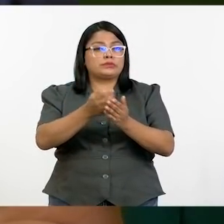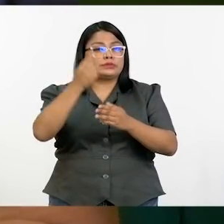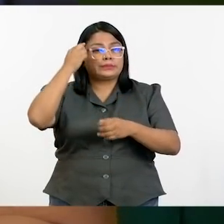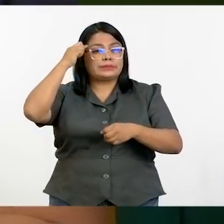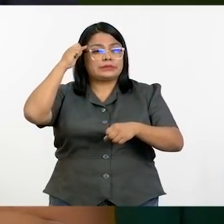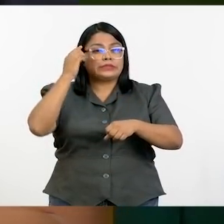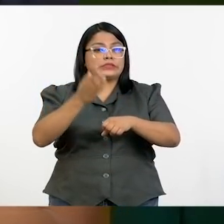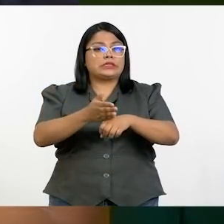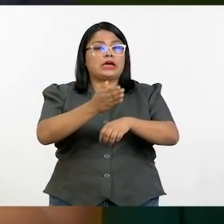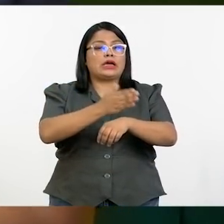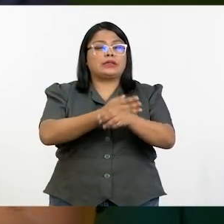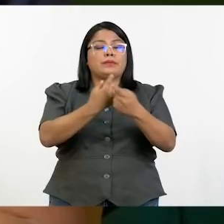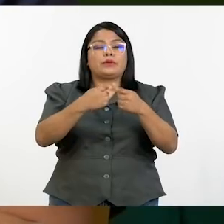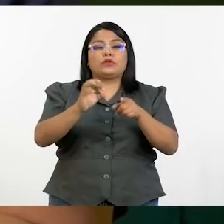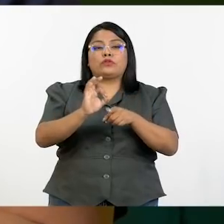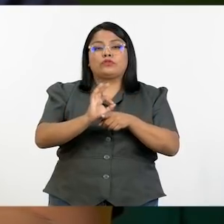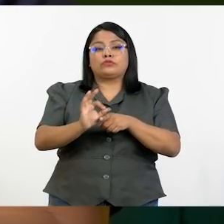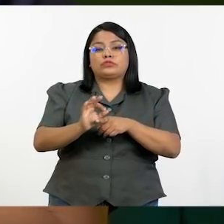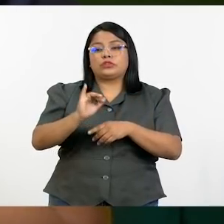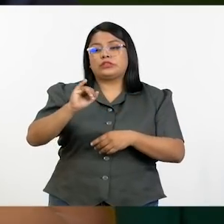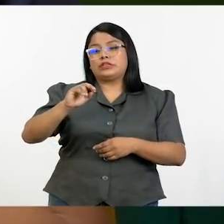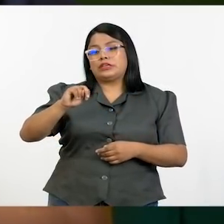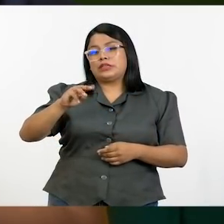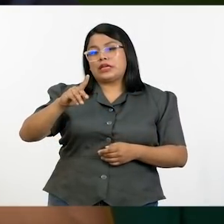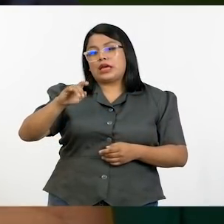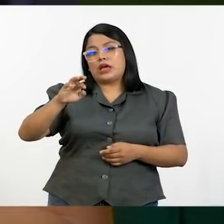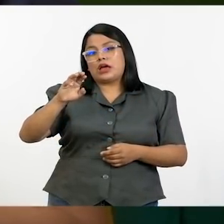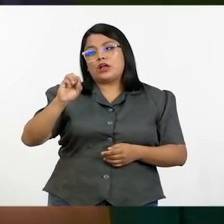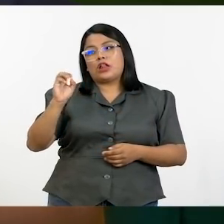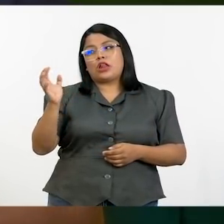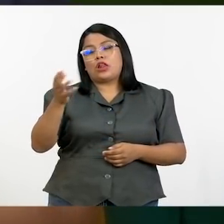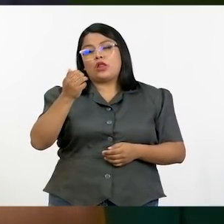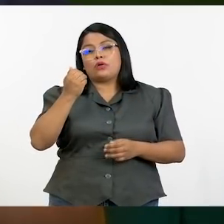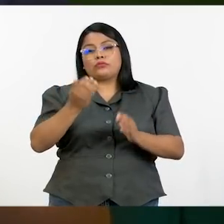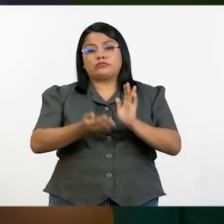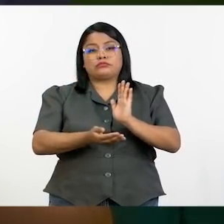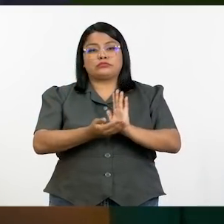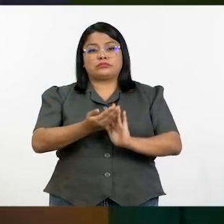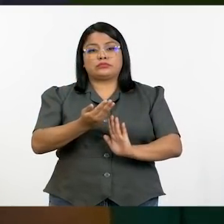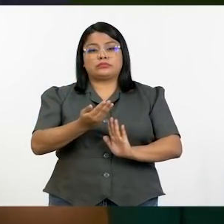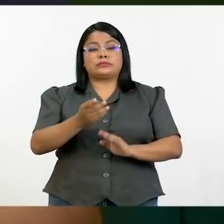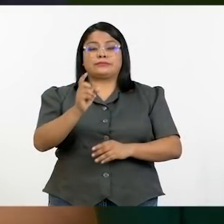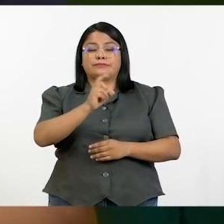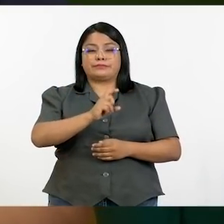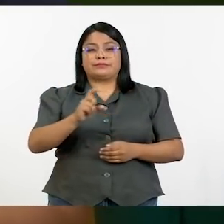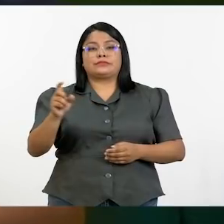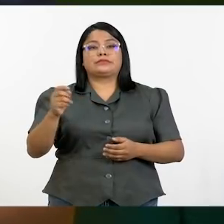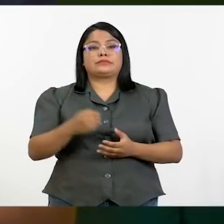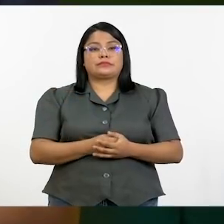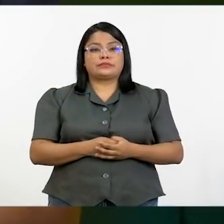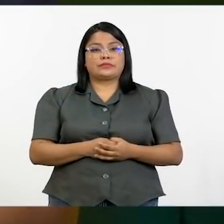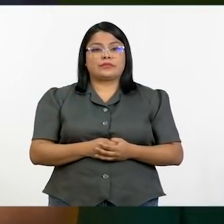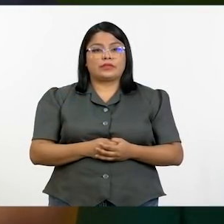la anticipación, pero en función de los indicadores de logro que se desarrollarán en esa semana. Una serie